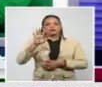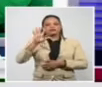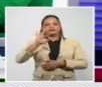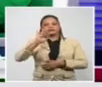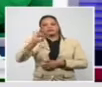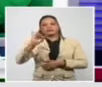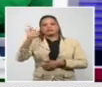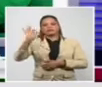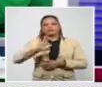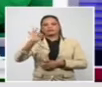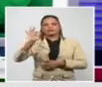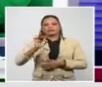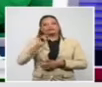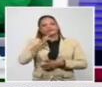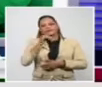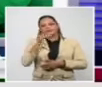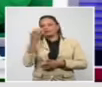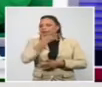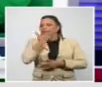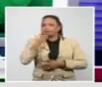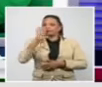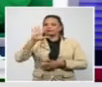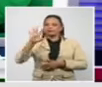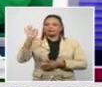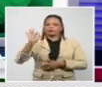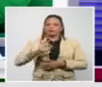51,7%. 5%, perdón.